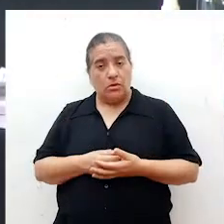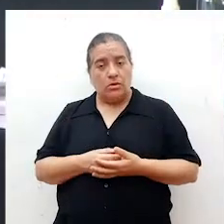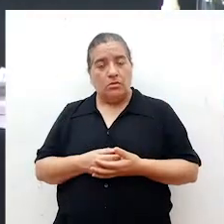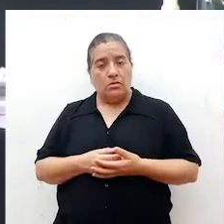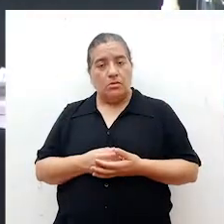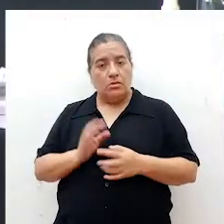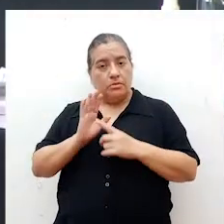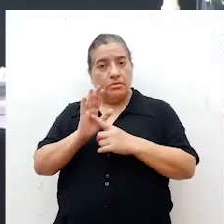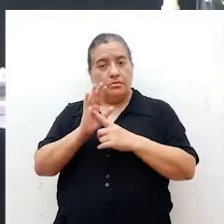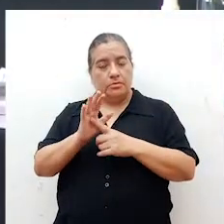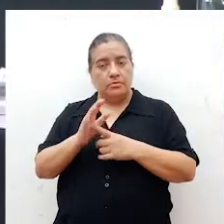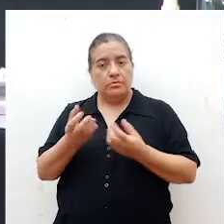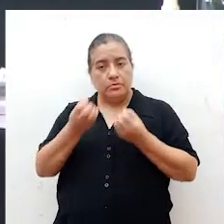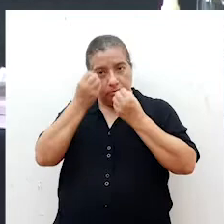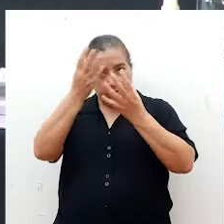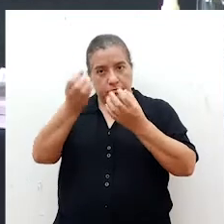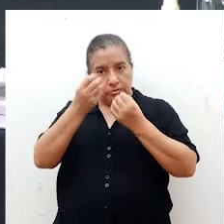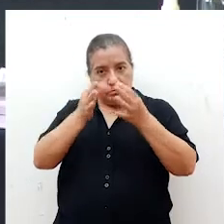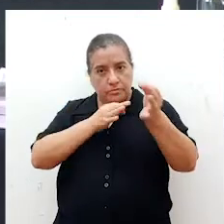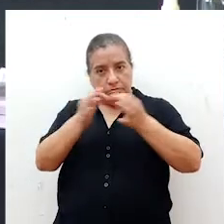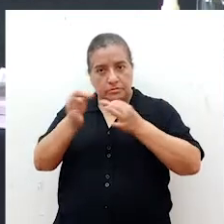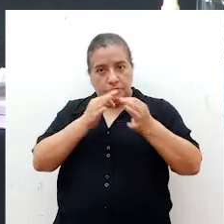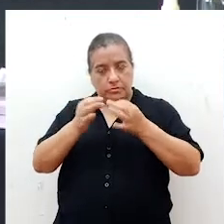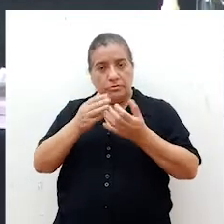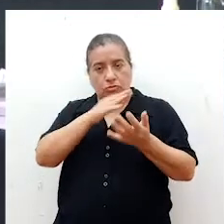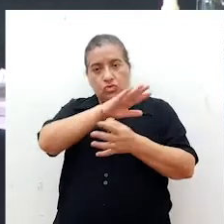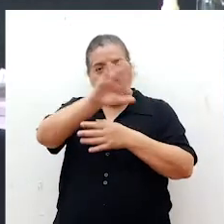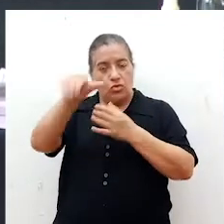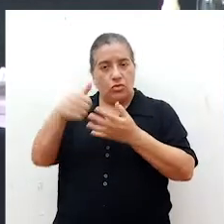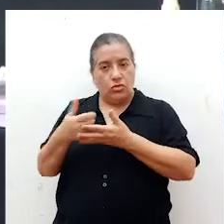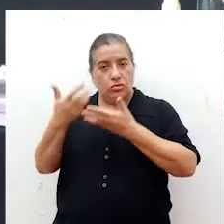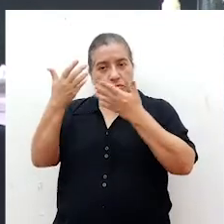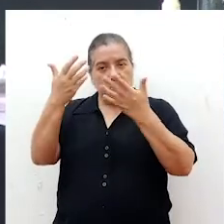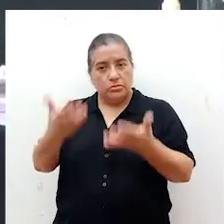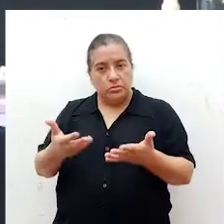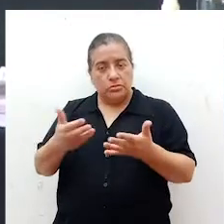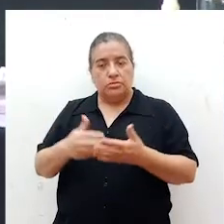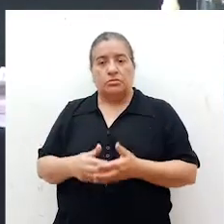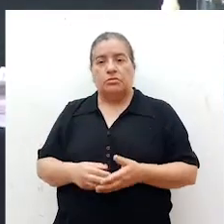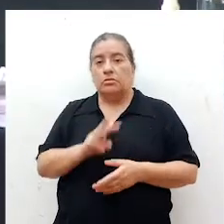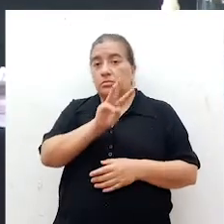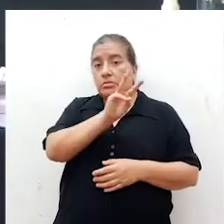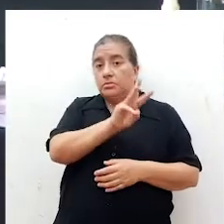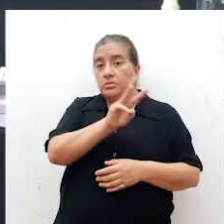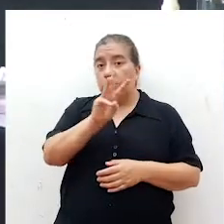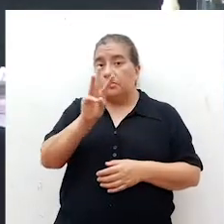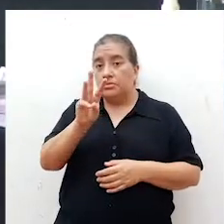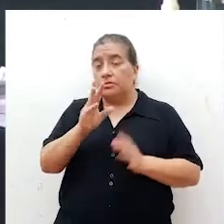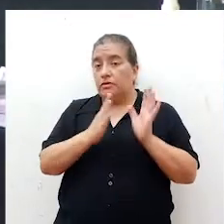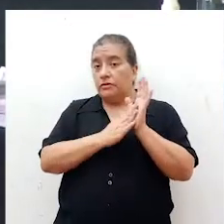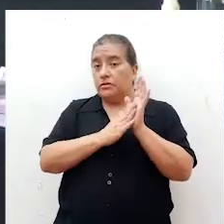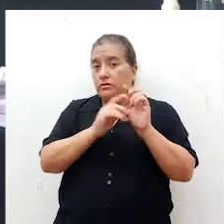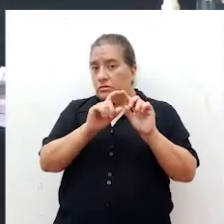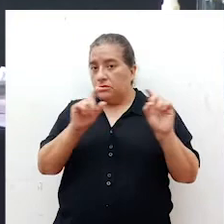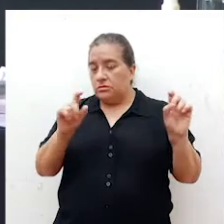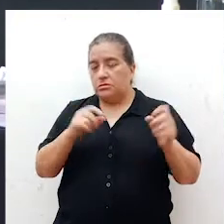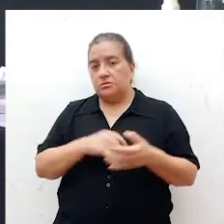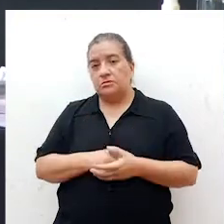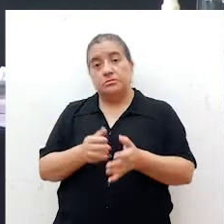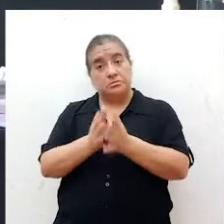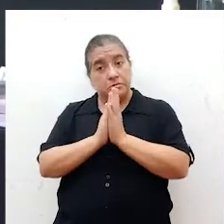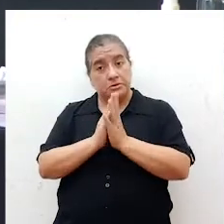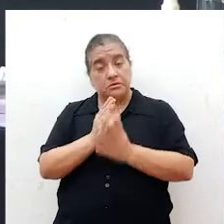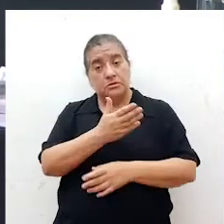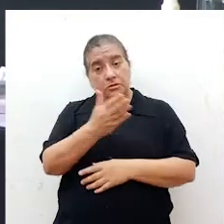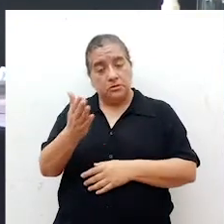repito, hoy estamos aquí para rendir cuentas y todo esto está recogido, está alojado en la